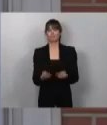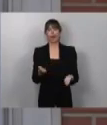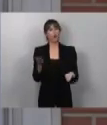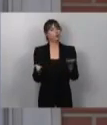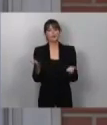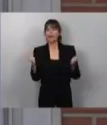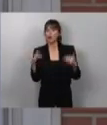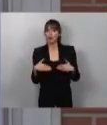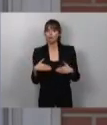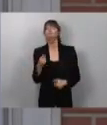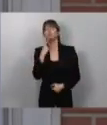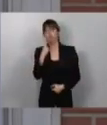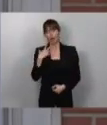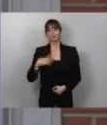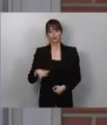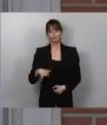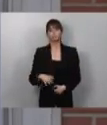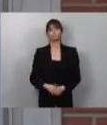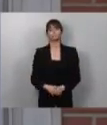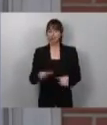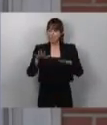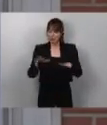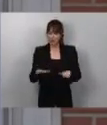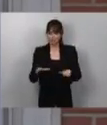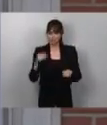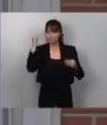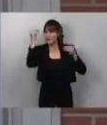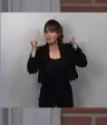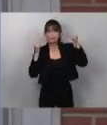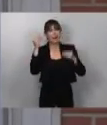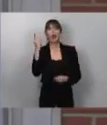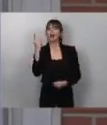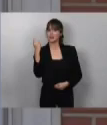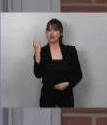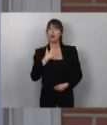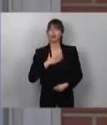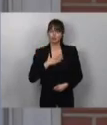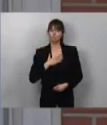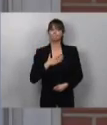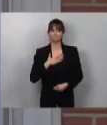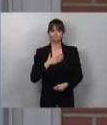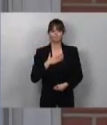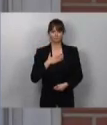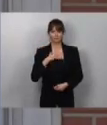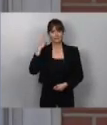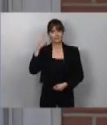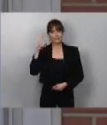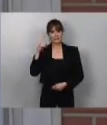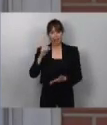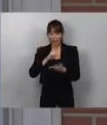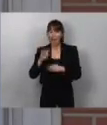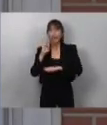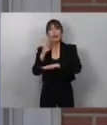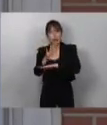llamada a no va a hacer más que calentar el patio de Bueno pues de limpiar el fango de una